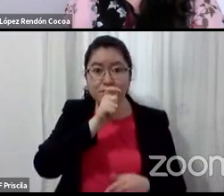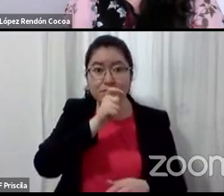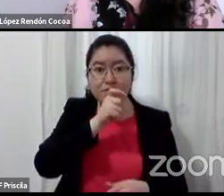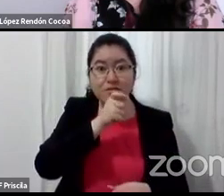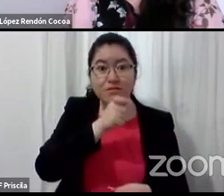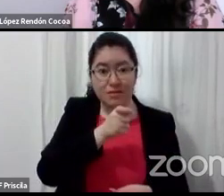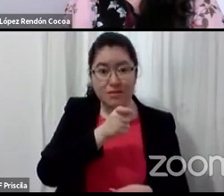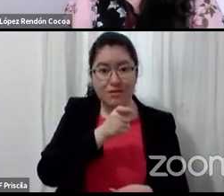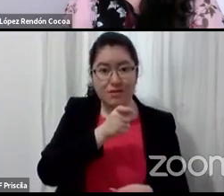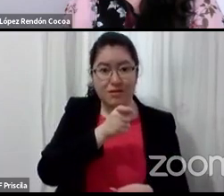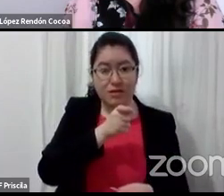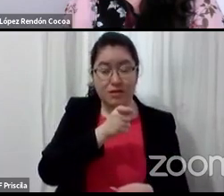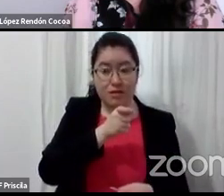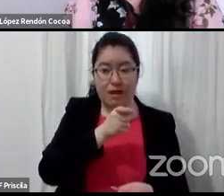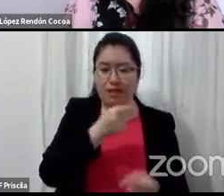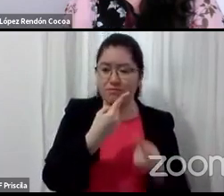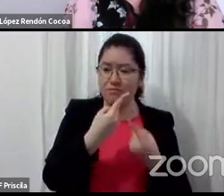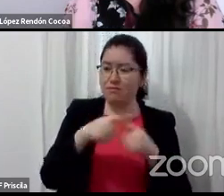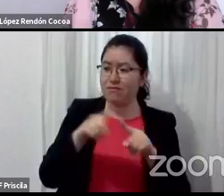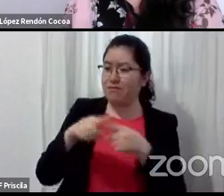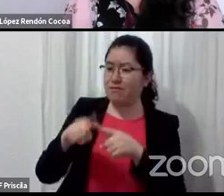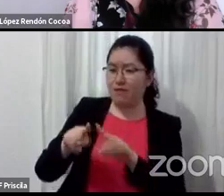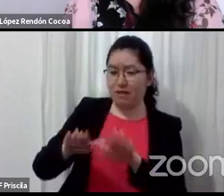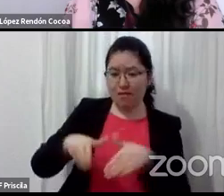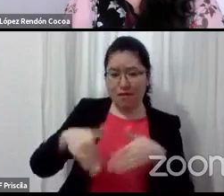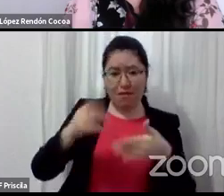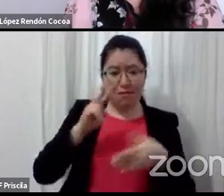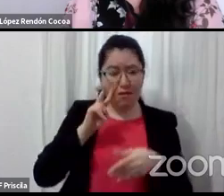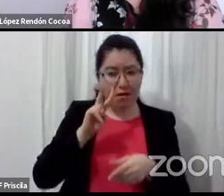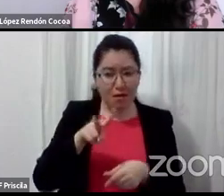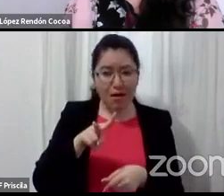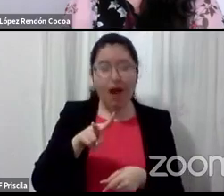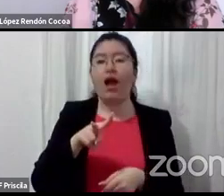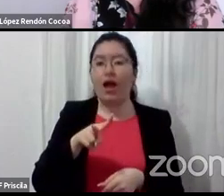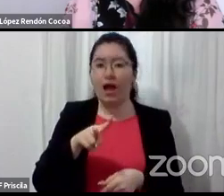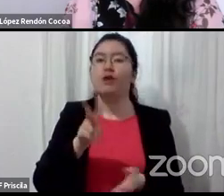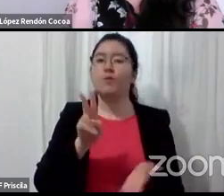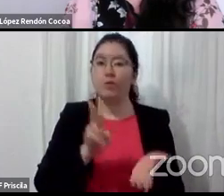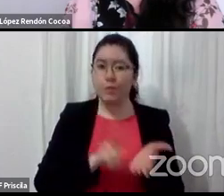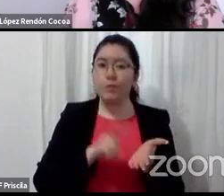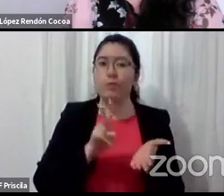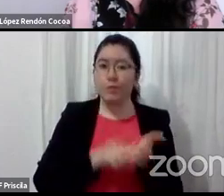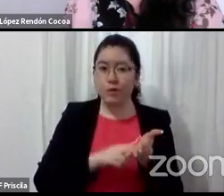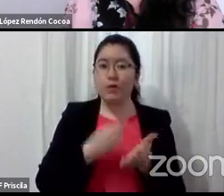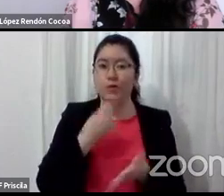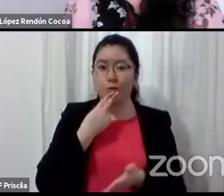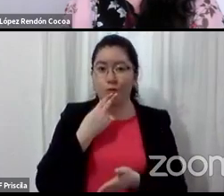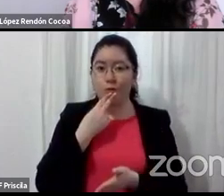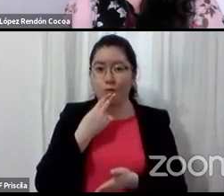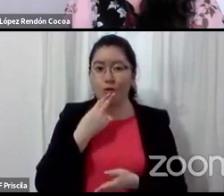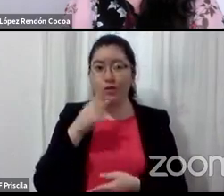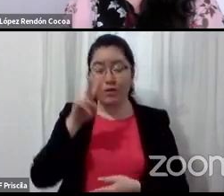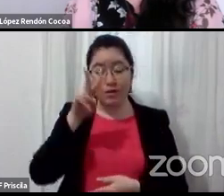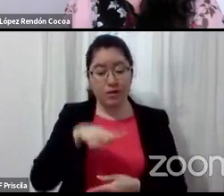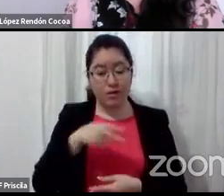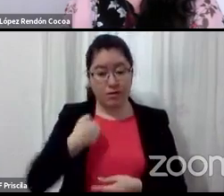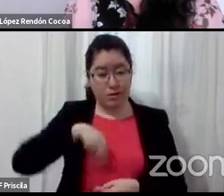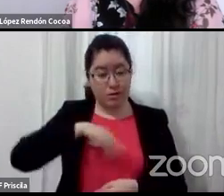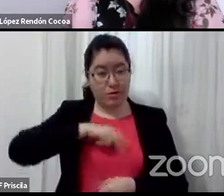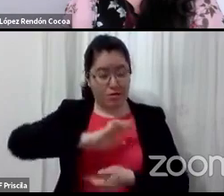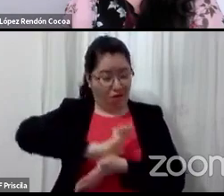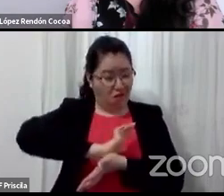el aprecio por la diversidad y en ese sentido pues estamos como muy comprometidas en la no discriminación y